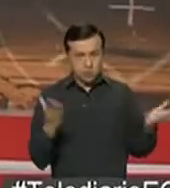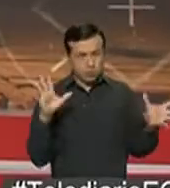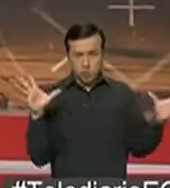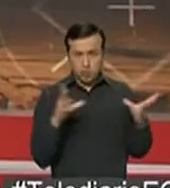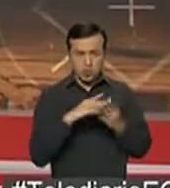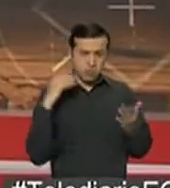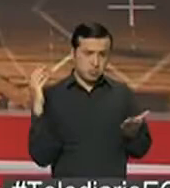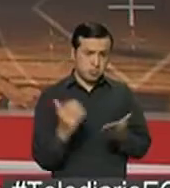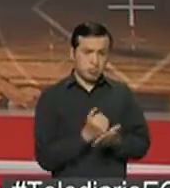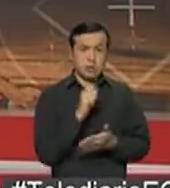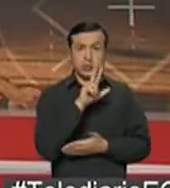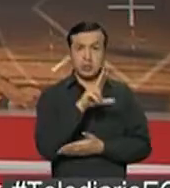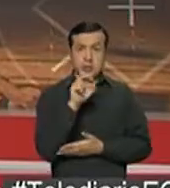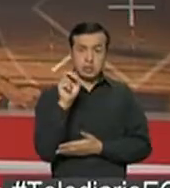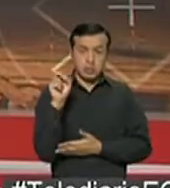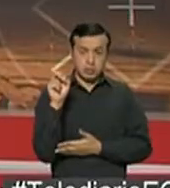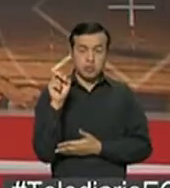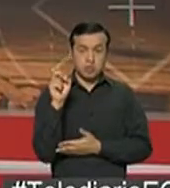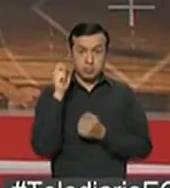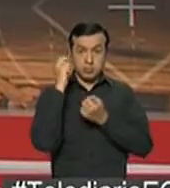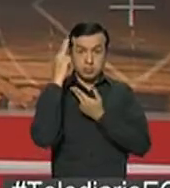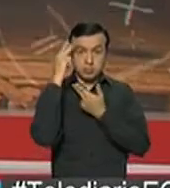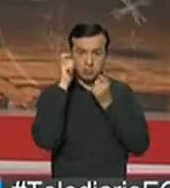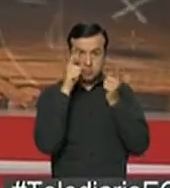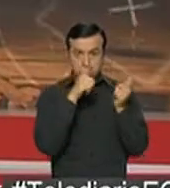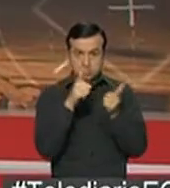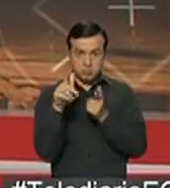poleas. 300 militares vigilan la zona.